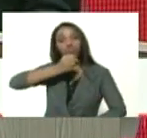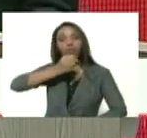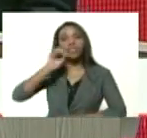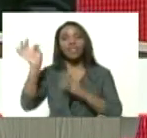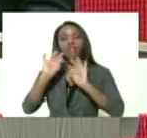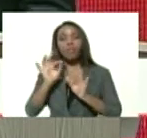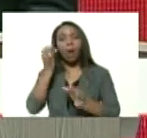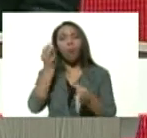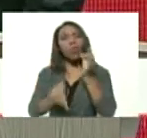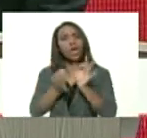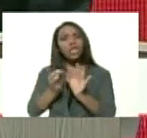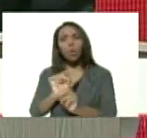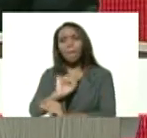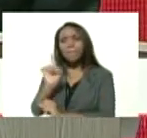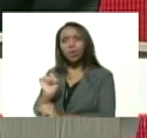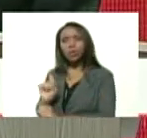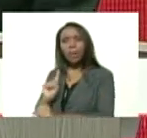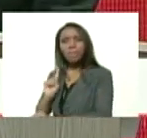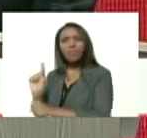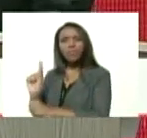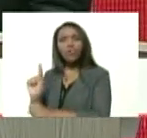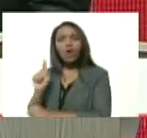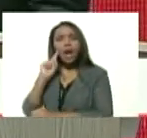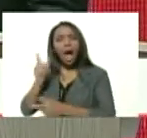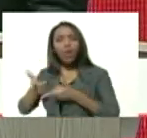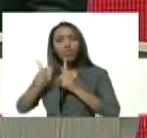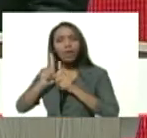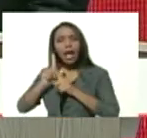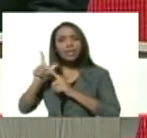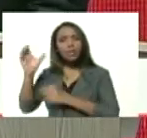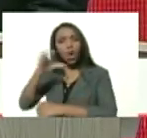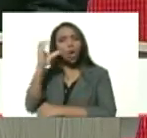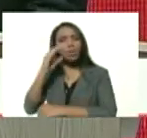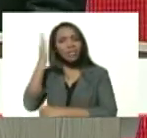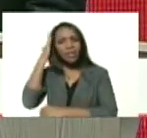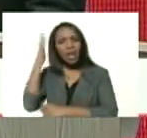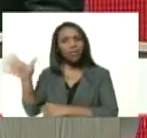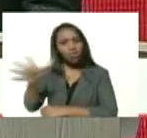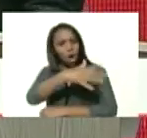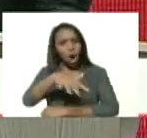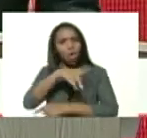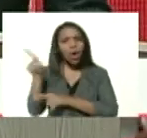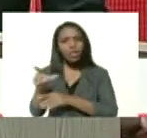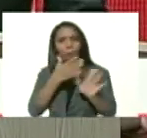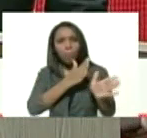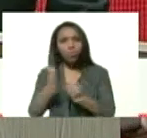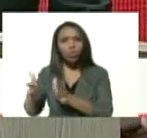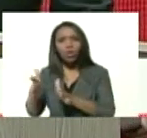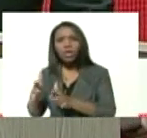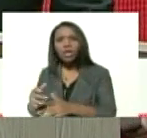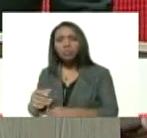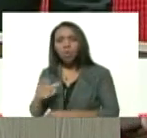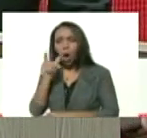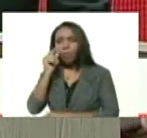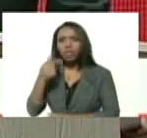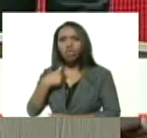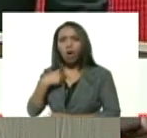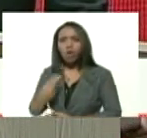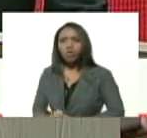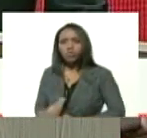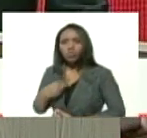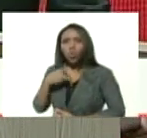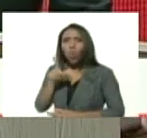acuciosa, le repreguntan si las autoridades colombianas sabían de todos estos hechos. Y Cliver Alcalá dice, me reservo